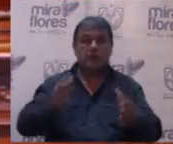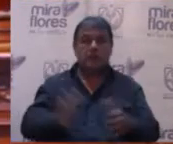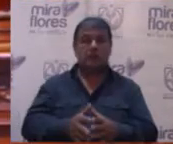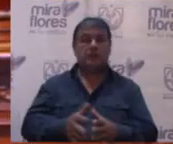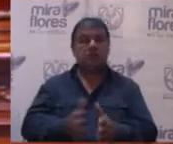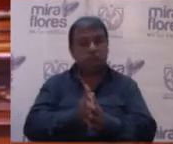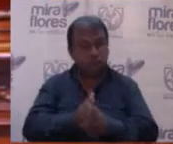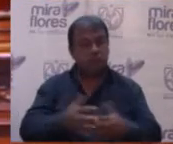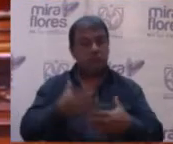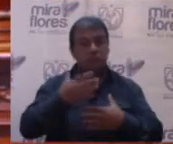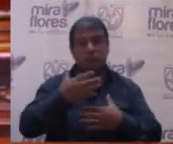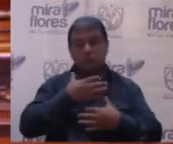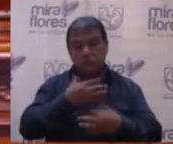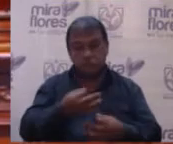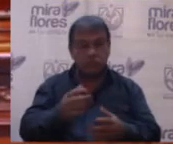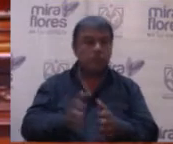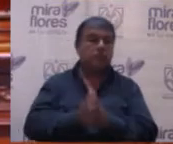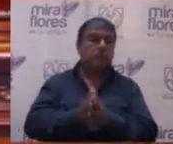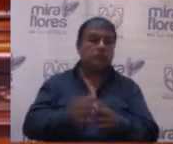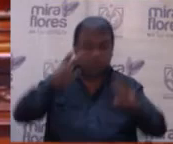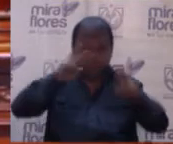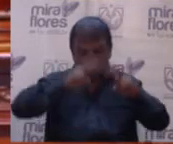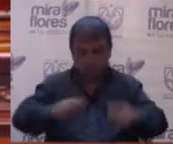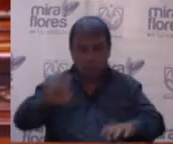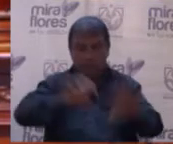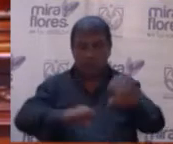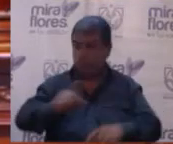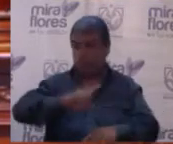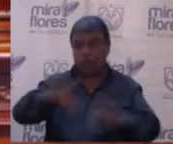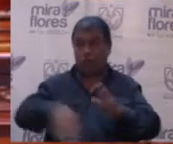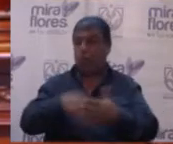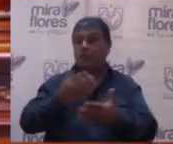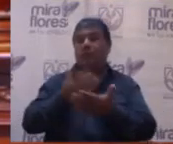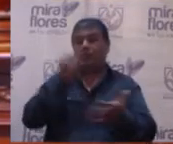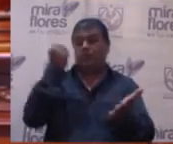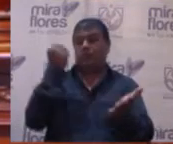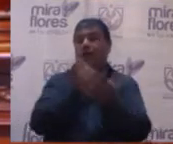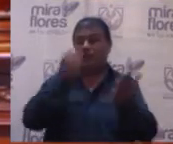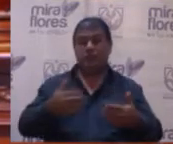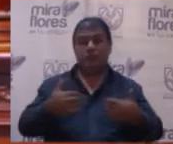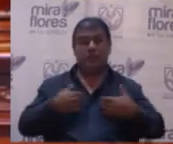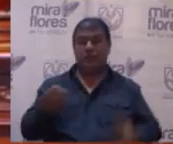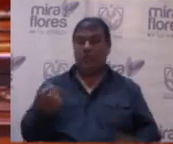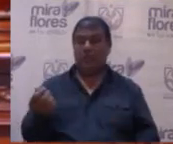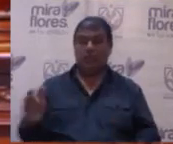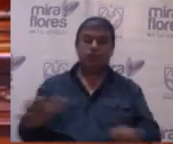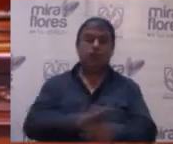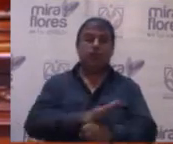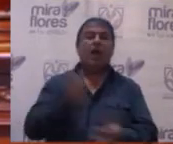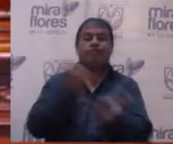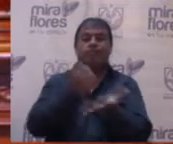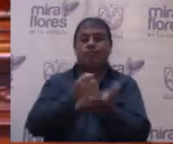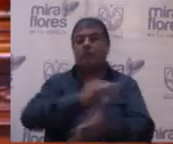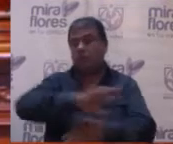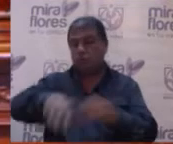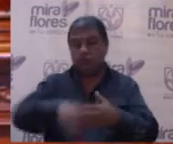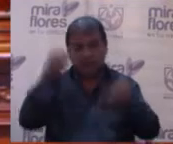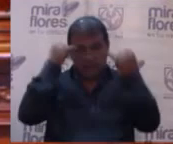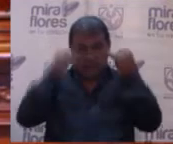se aprecian, se evalúan. No todas se pueden aprobar, no tenemos el presupuesto para aprobar todas